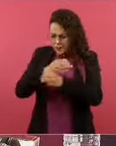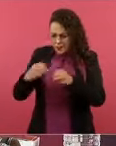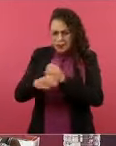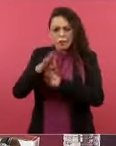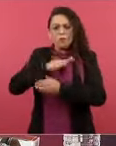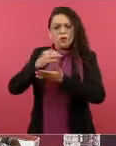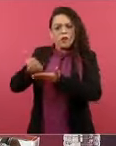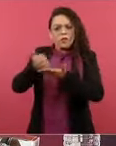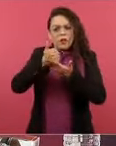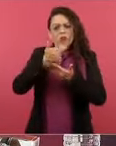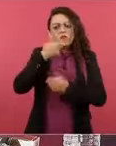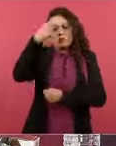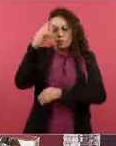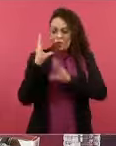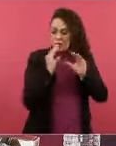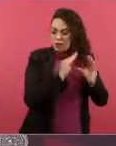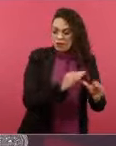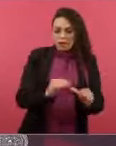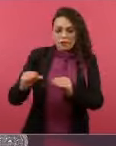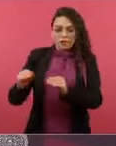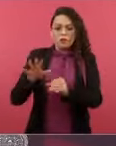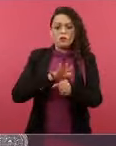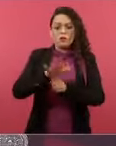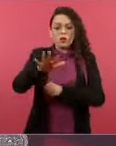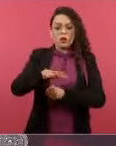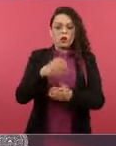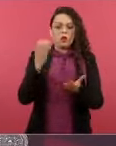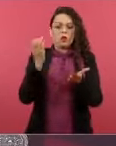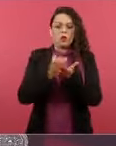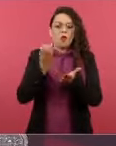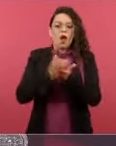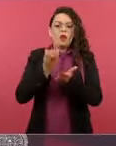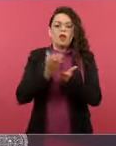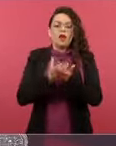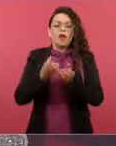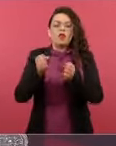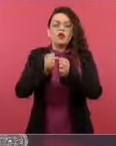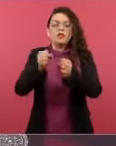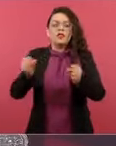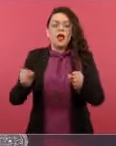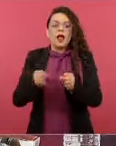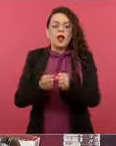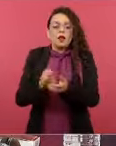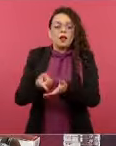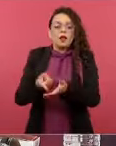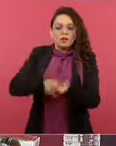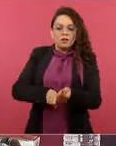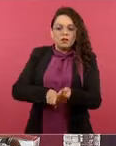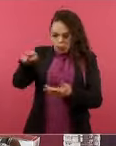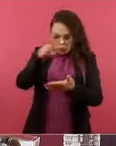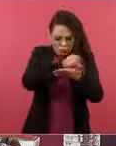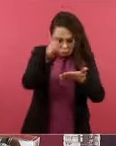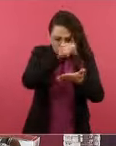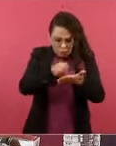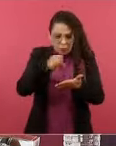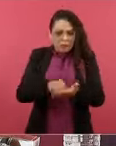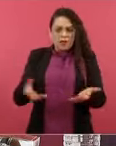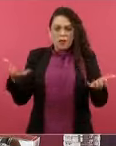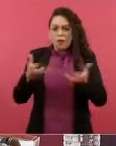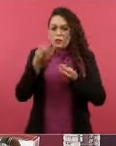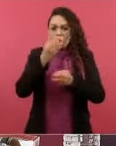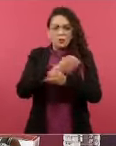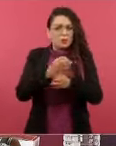que todos la conocemos, y que es el cuaderno de la aula. Y entonces, en el cuaderno tienes que hacer muchos trabajos.